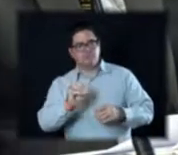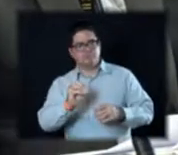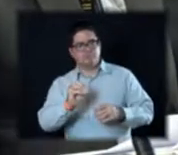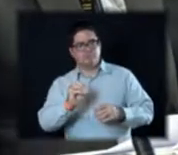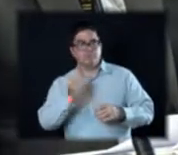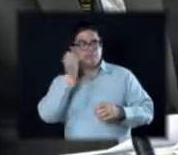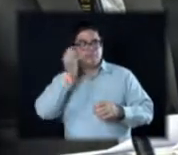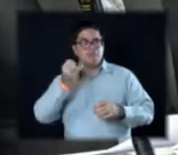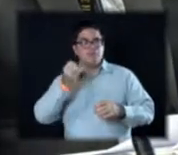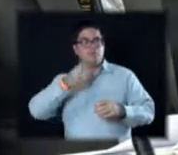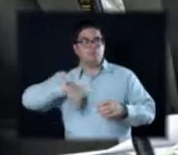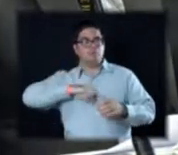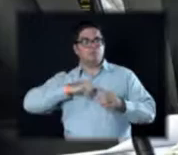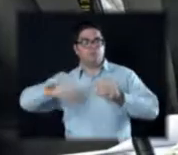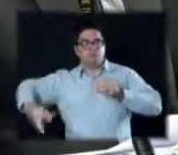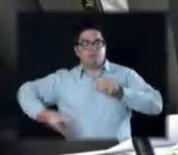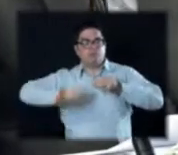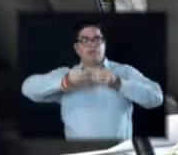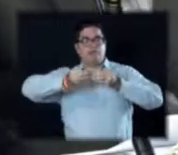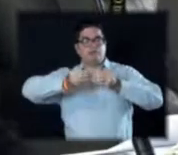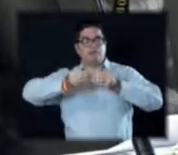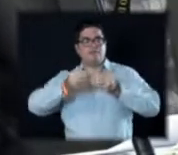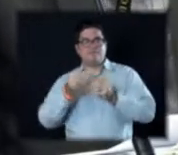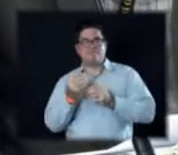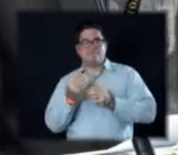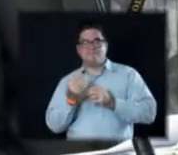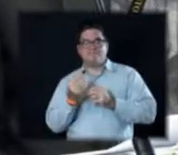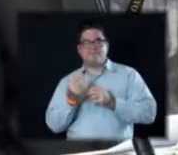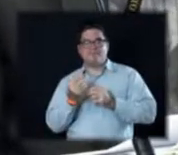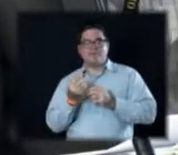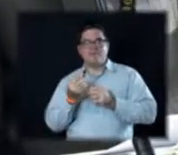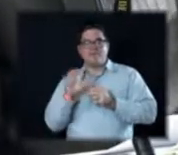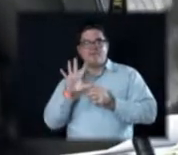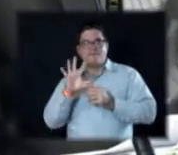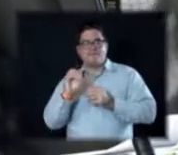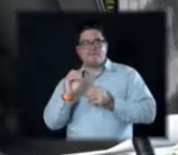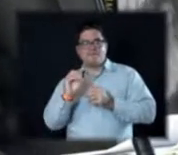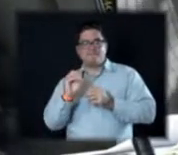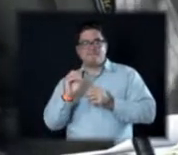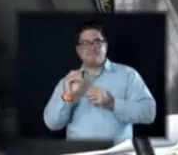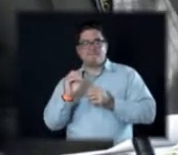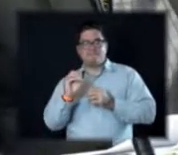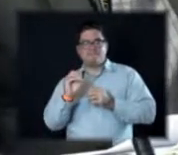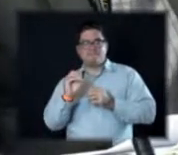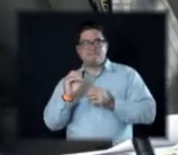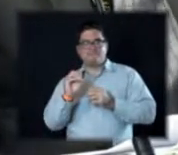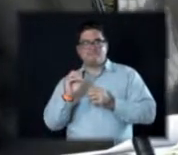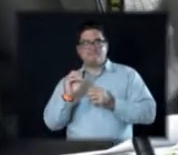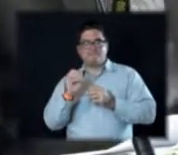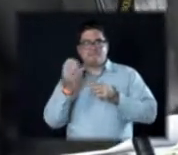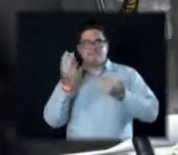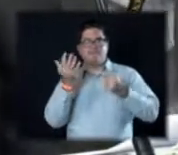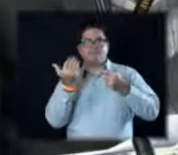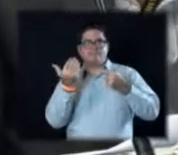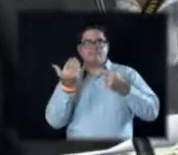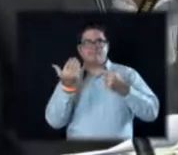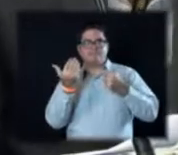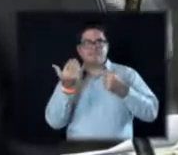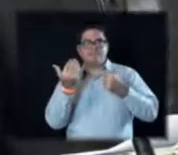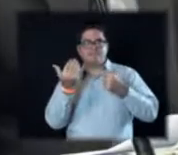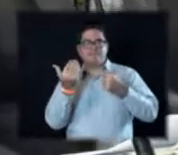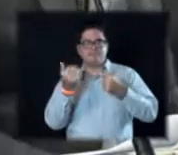presupuesto consolidado. Si le añadimos a esto las unidades, las 15 unidades con las que estamos trabajando